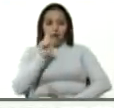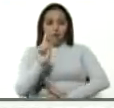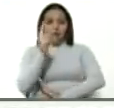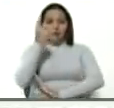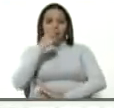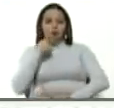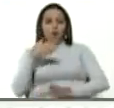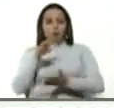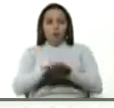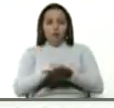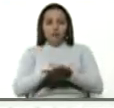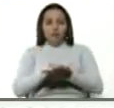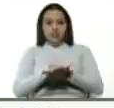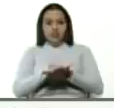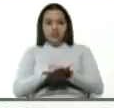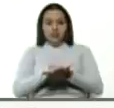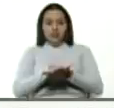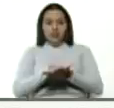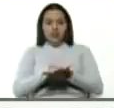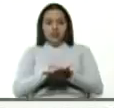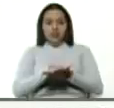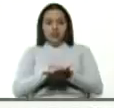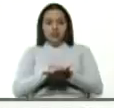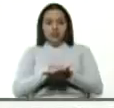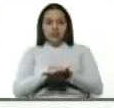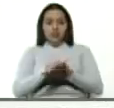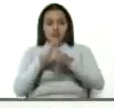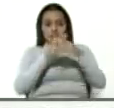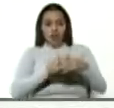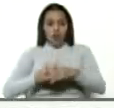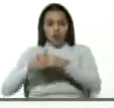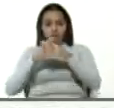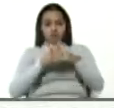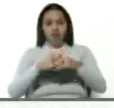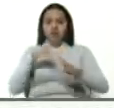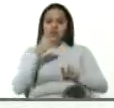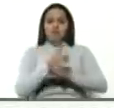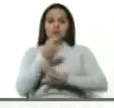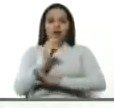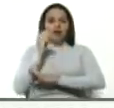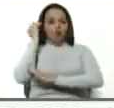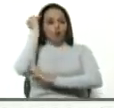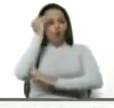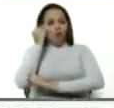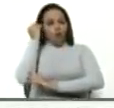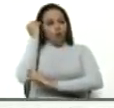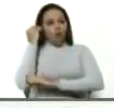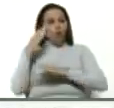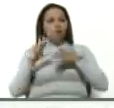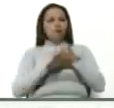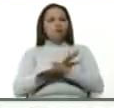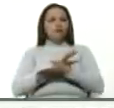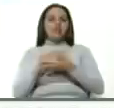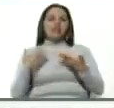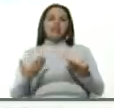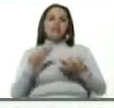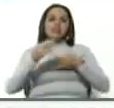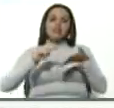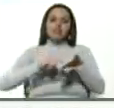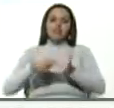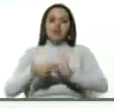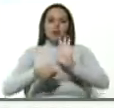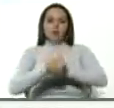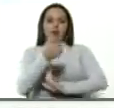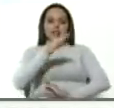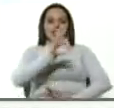en Estados Unidos. Tenemos que tener mucha conciencia de lo que estamos aquí hablando. Allí hay más de 30 millones de personas